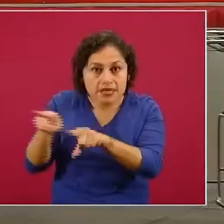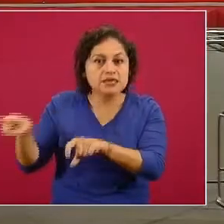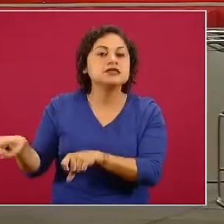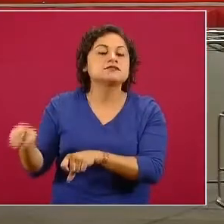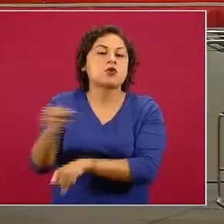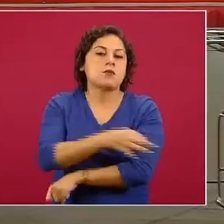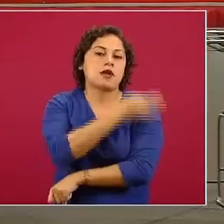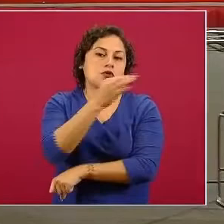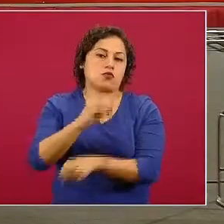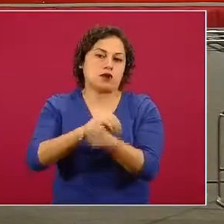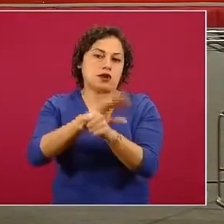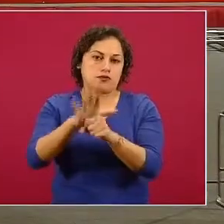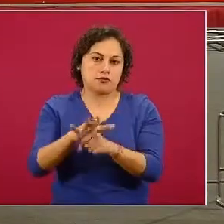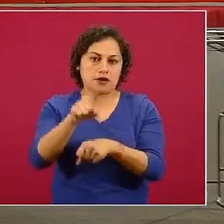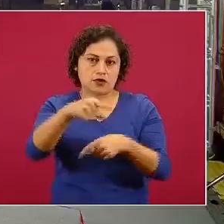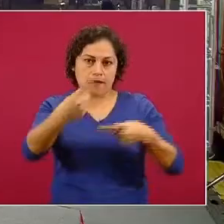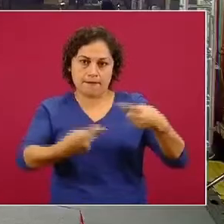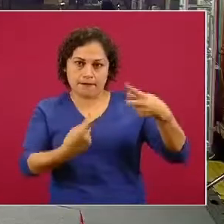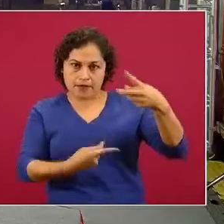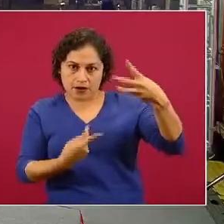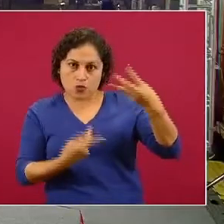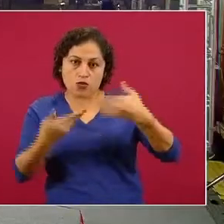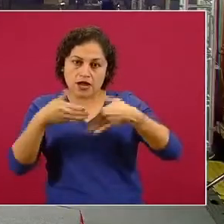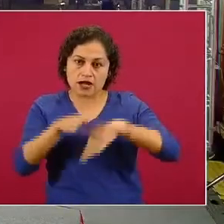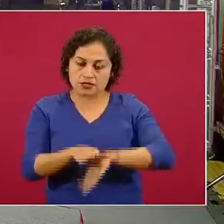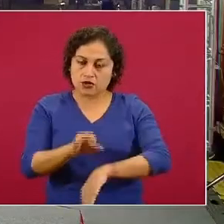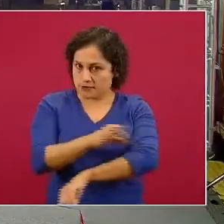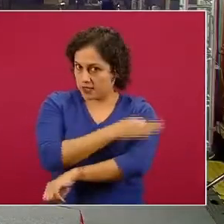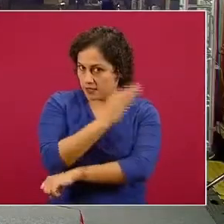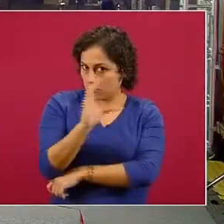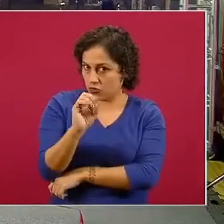y que todas las preguntas que hizo son sobre vacuna COVID.